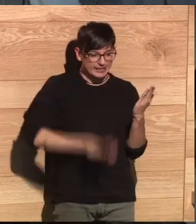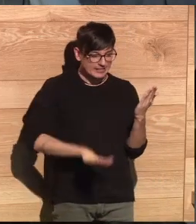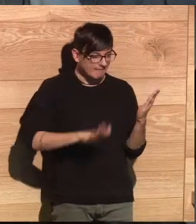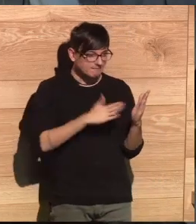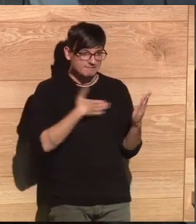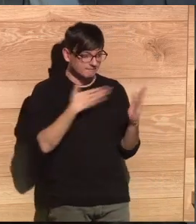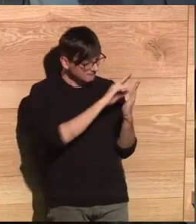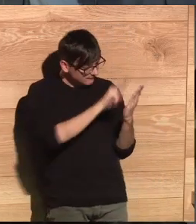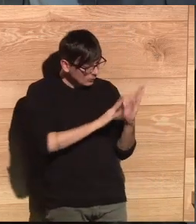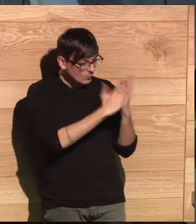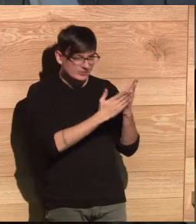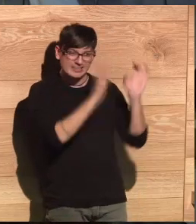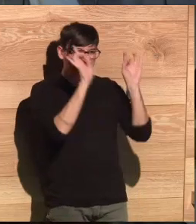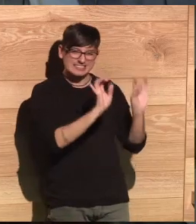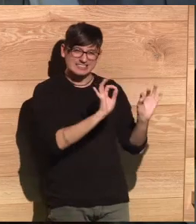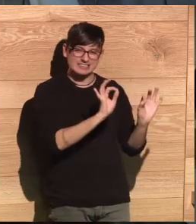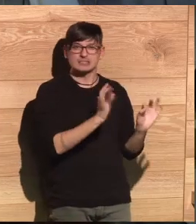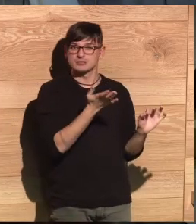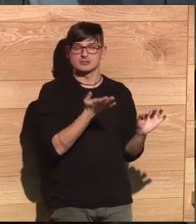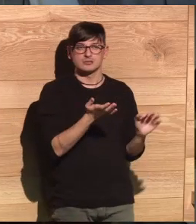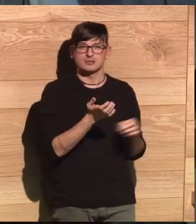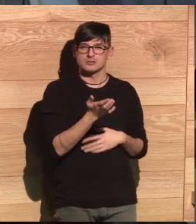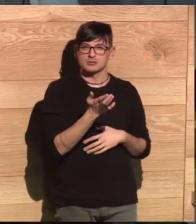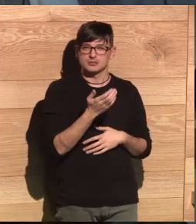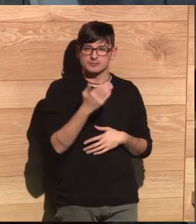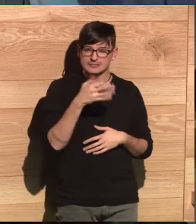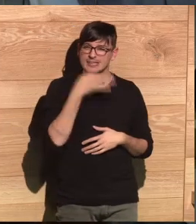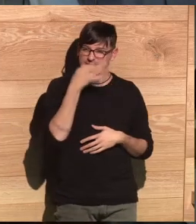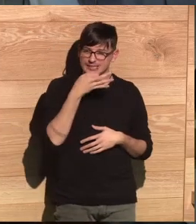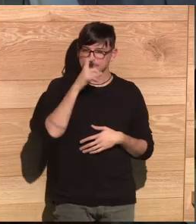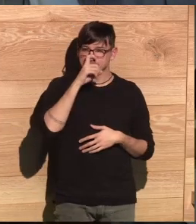niña? Además esta tarde me acordaba de